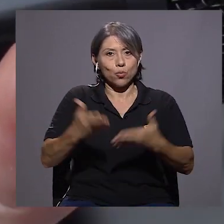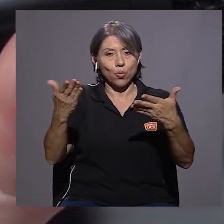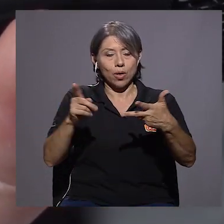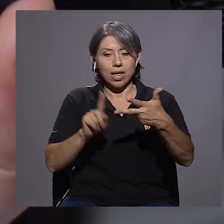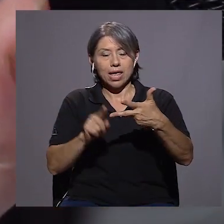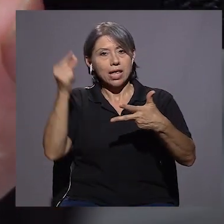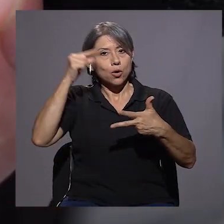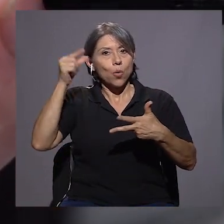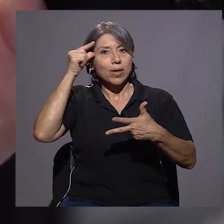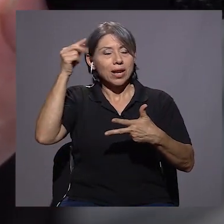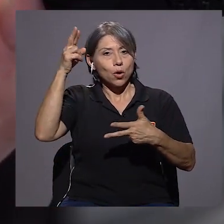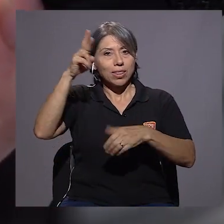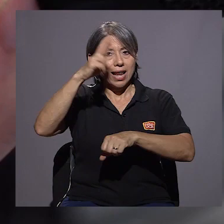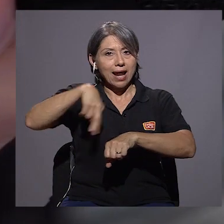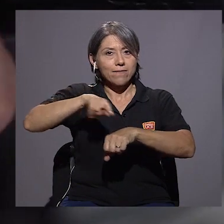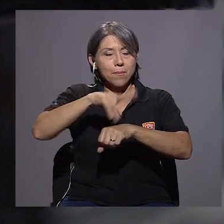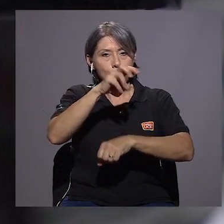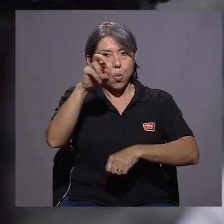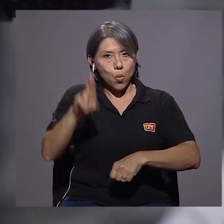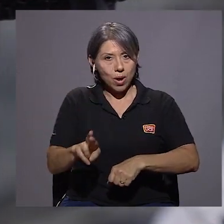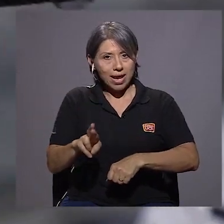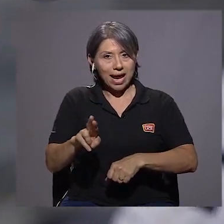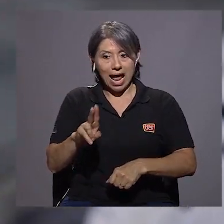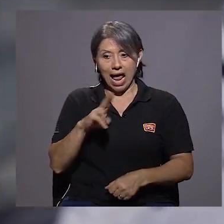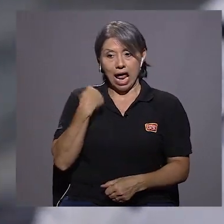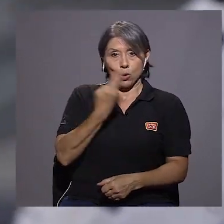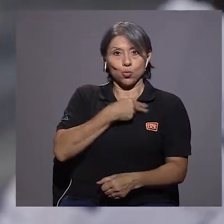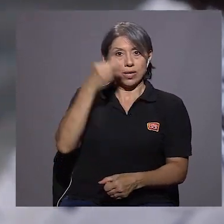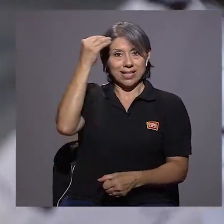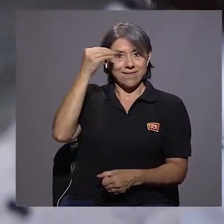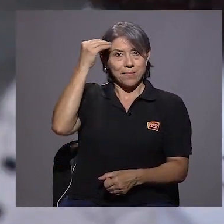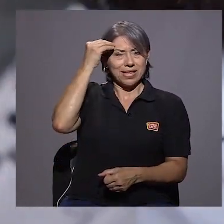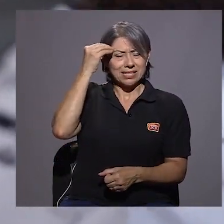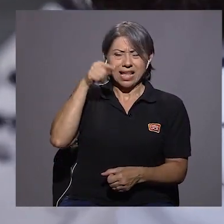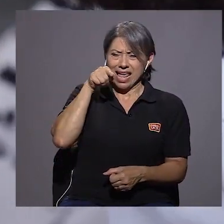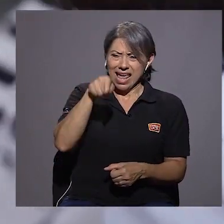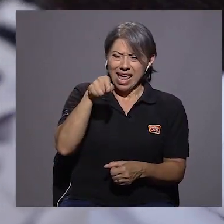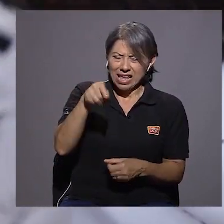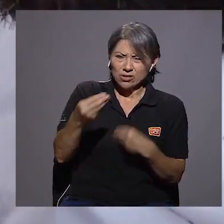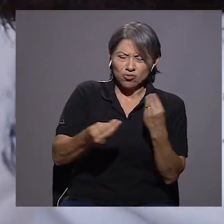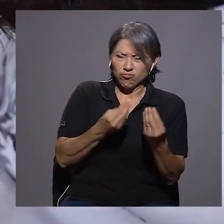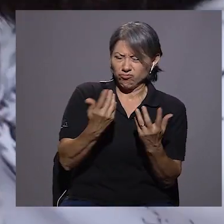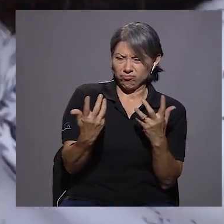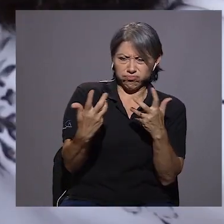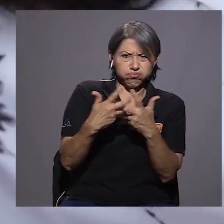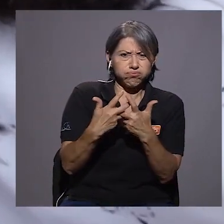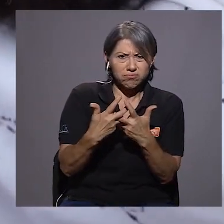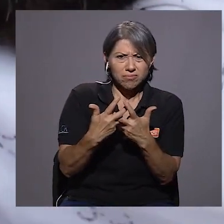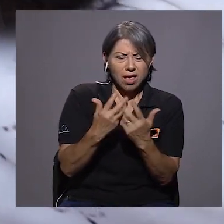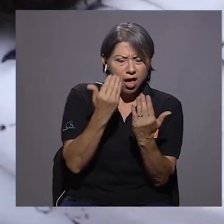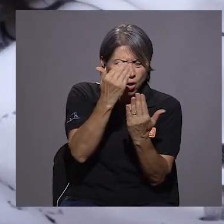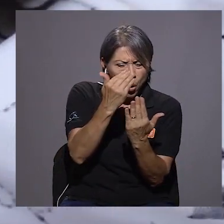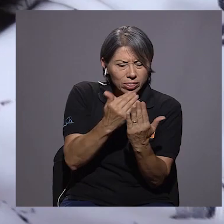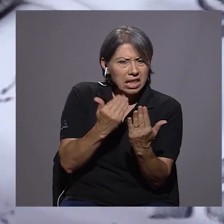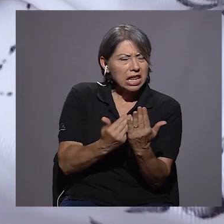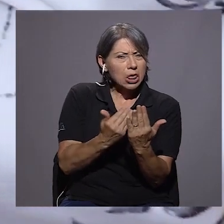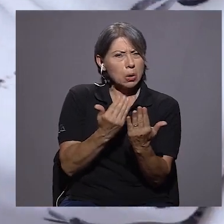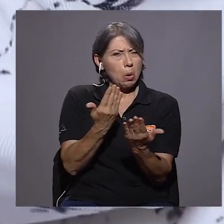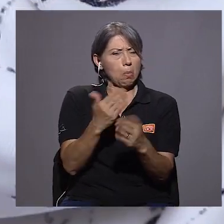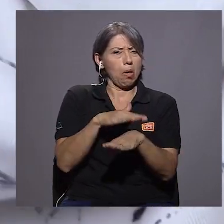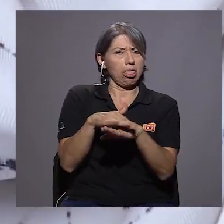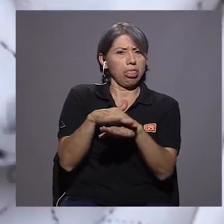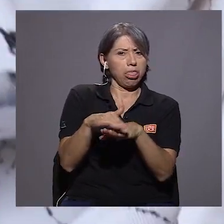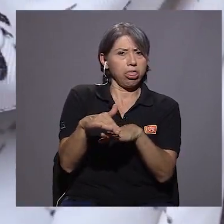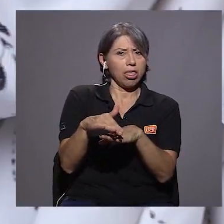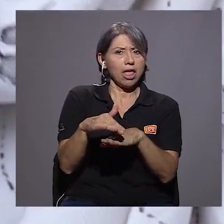estudiantes de las universidades públicas y el gobierno de la República, que a nuestro parecer son incongruentes y en